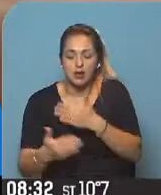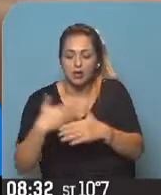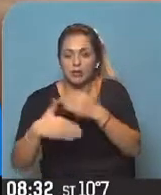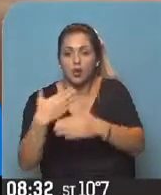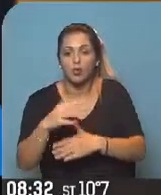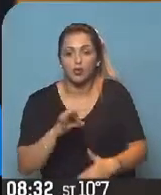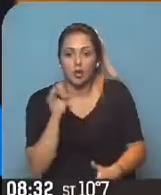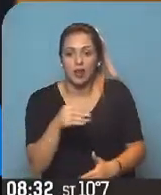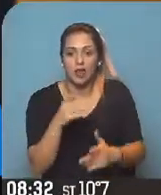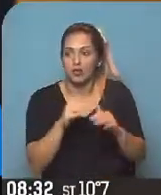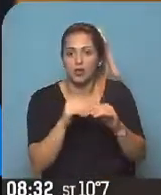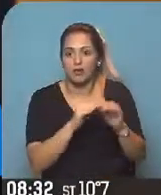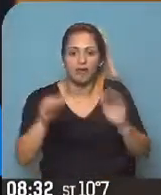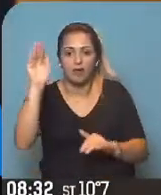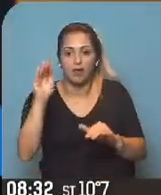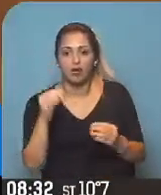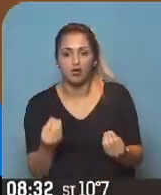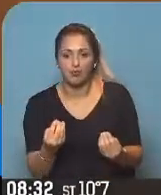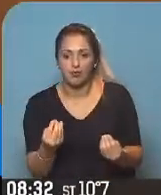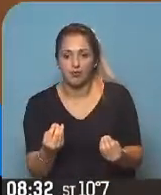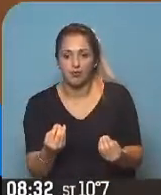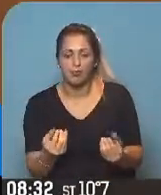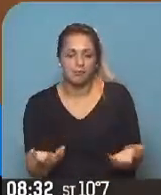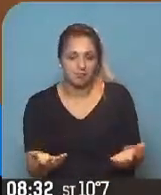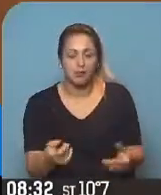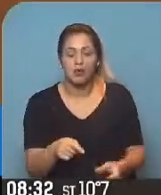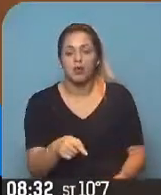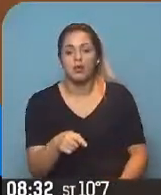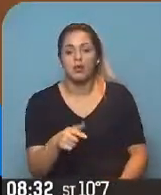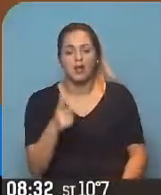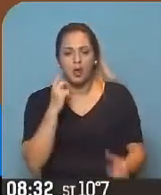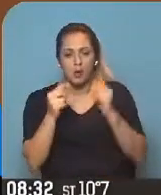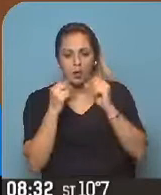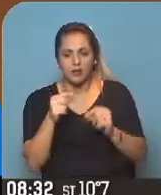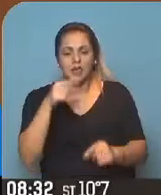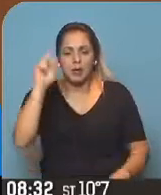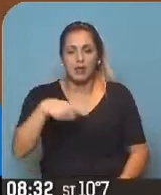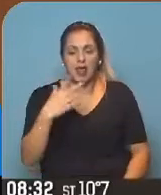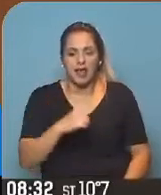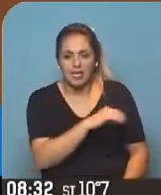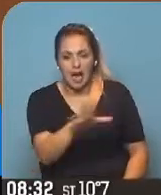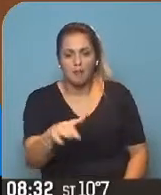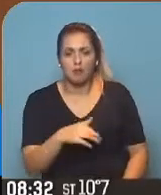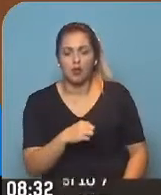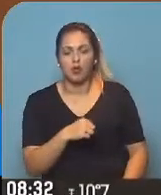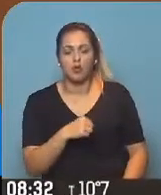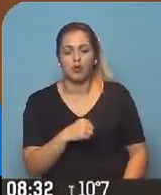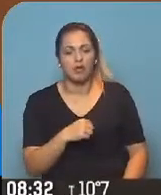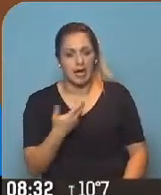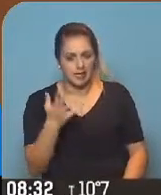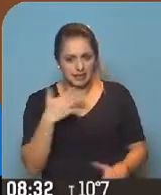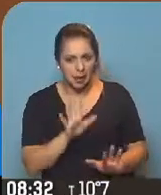un desfasaje digamos son normales y las críticas de los sectores del campo de los sectores de la industria a partir de estas